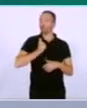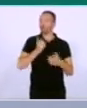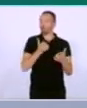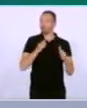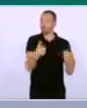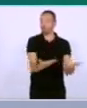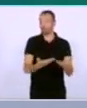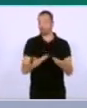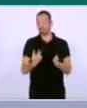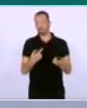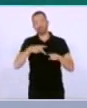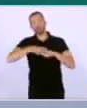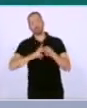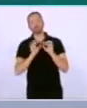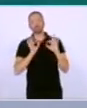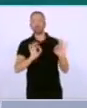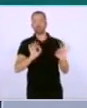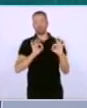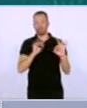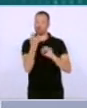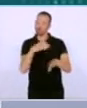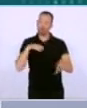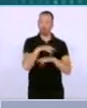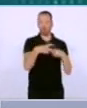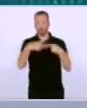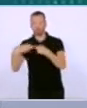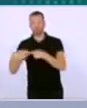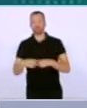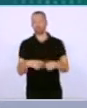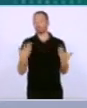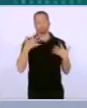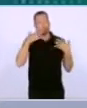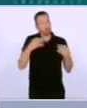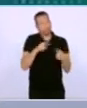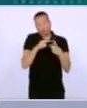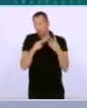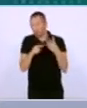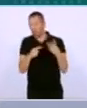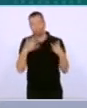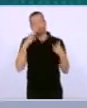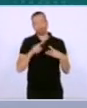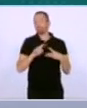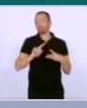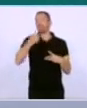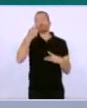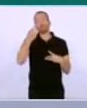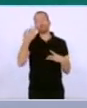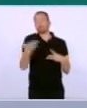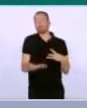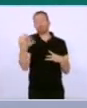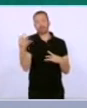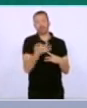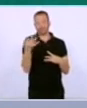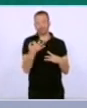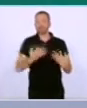instrumentos Fiscales y son dos o tres cuestiones elementales la primera es dotar de seguridad jurídica